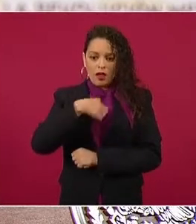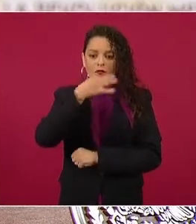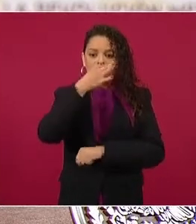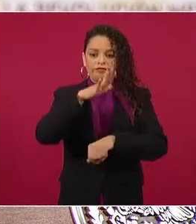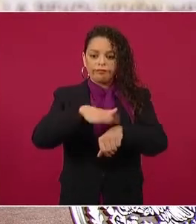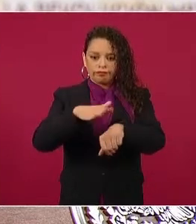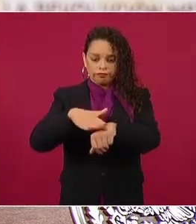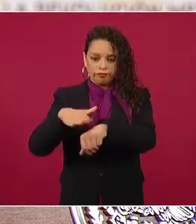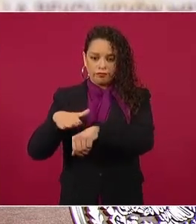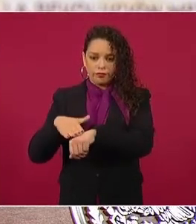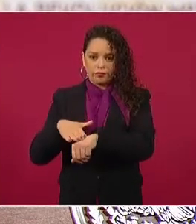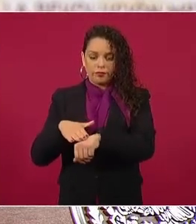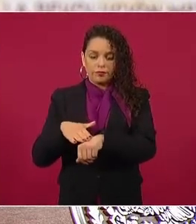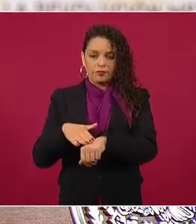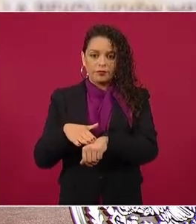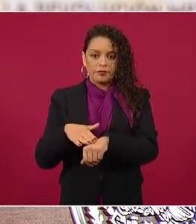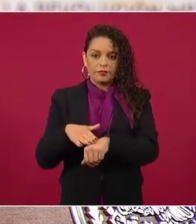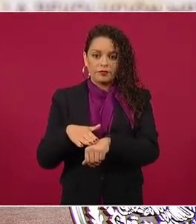informar,